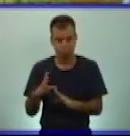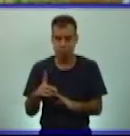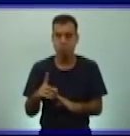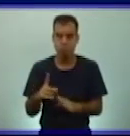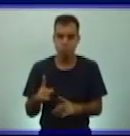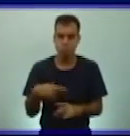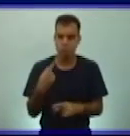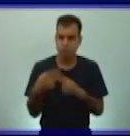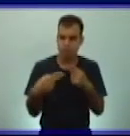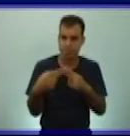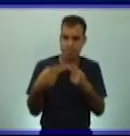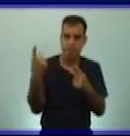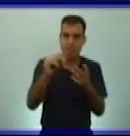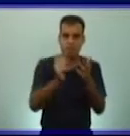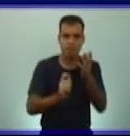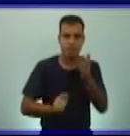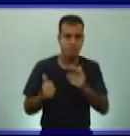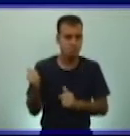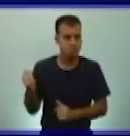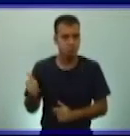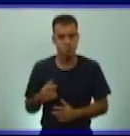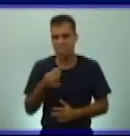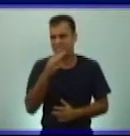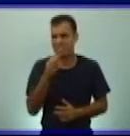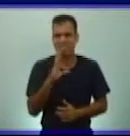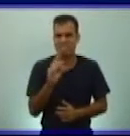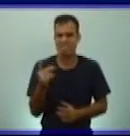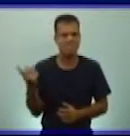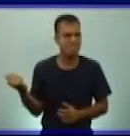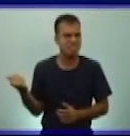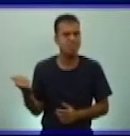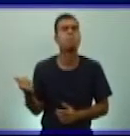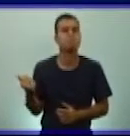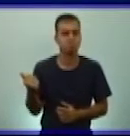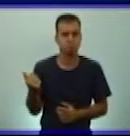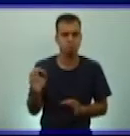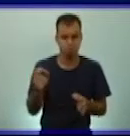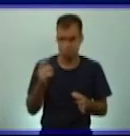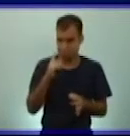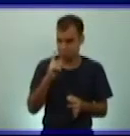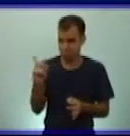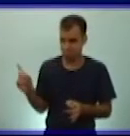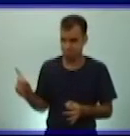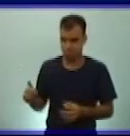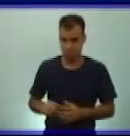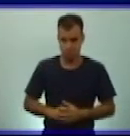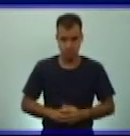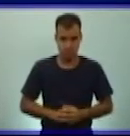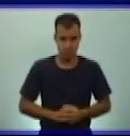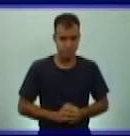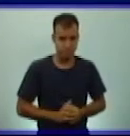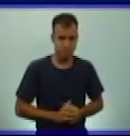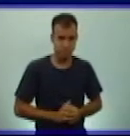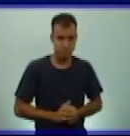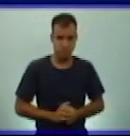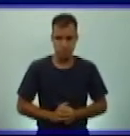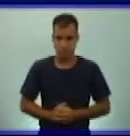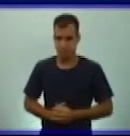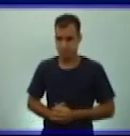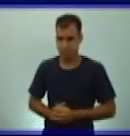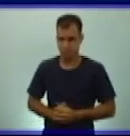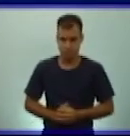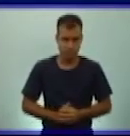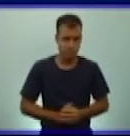una actividad que dice: localice en su cuaderno de mapas los límites marítimos y los puntos extremos